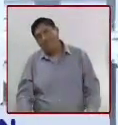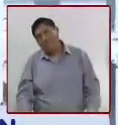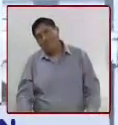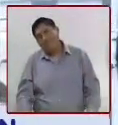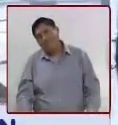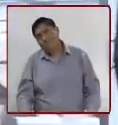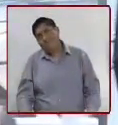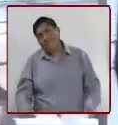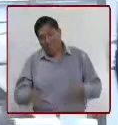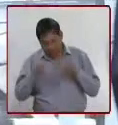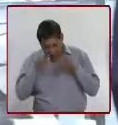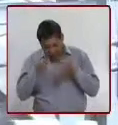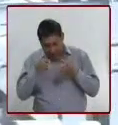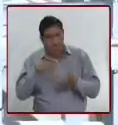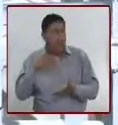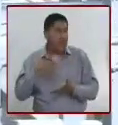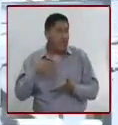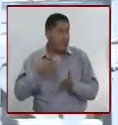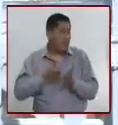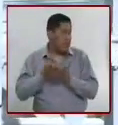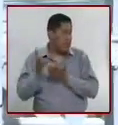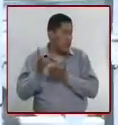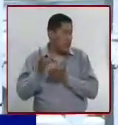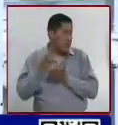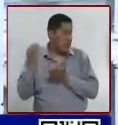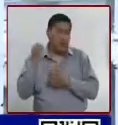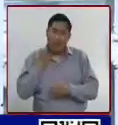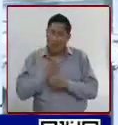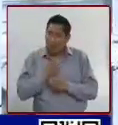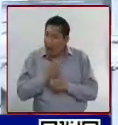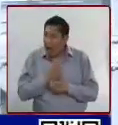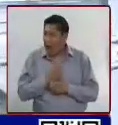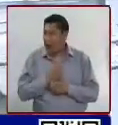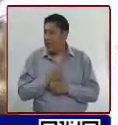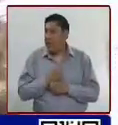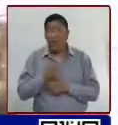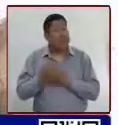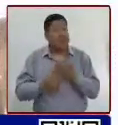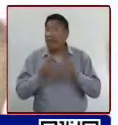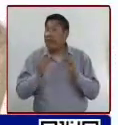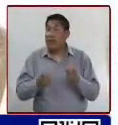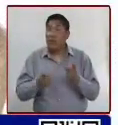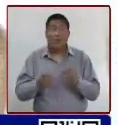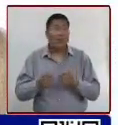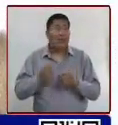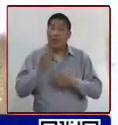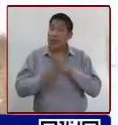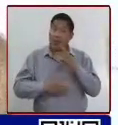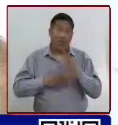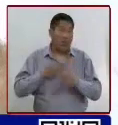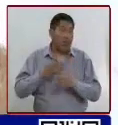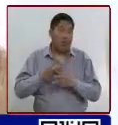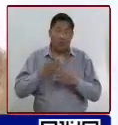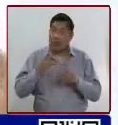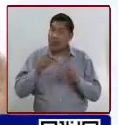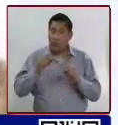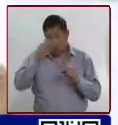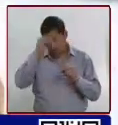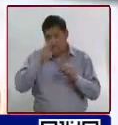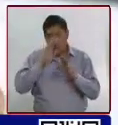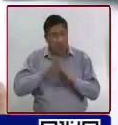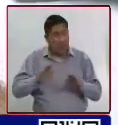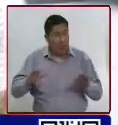Ahora me quiero enfocar en mis estudios, la verdad, y trabajar y seguir así. El mundo ya no está para niños, ¿no? O